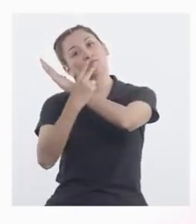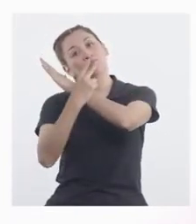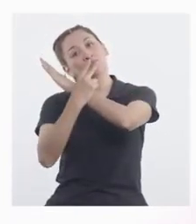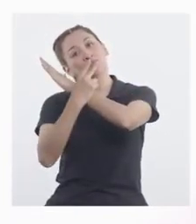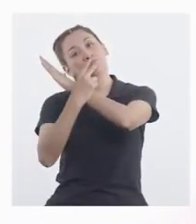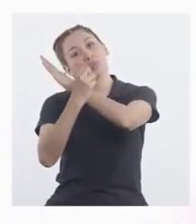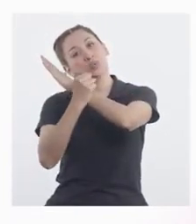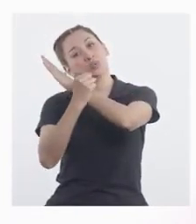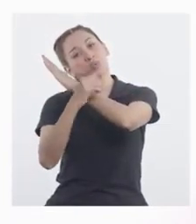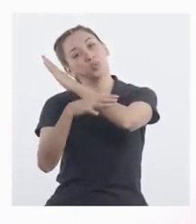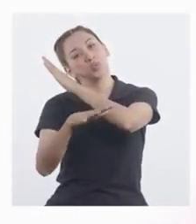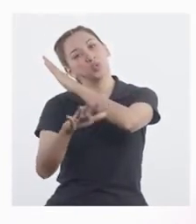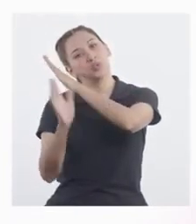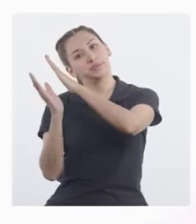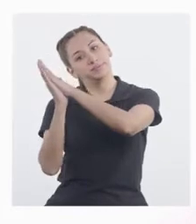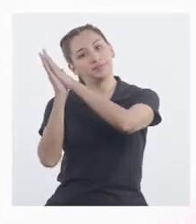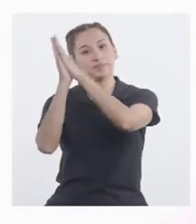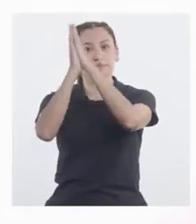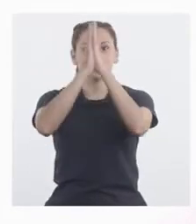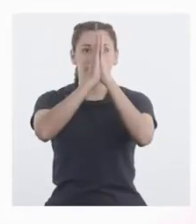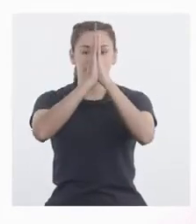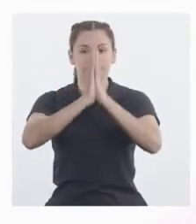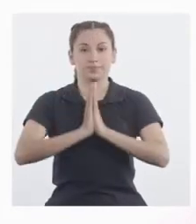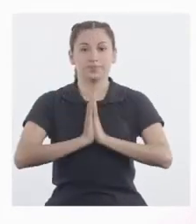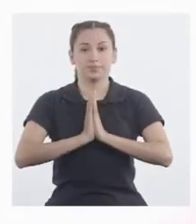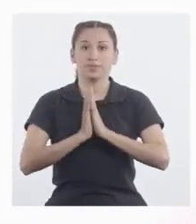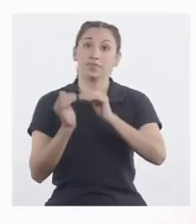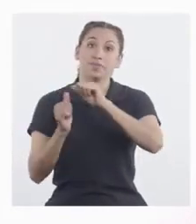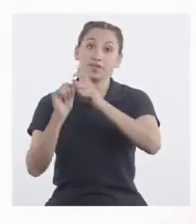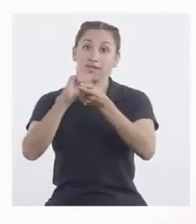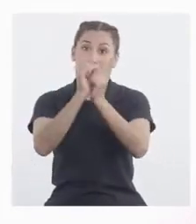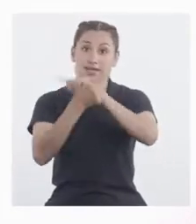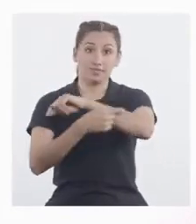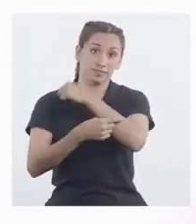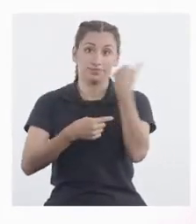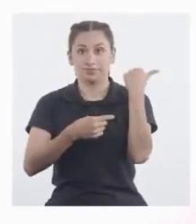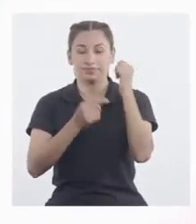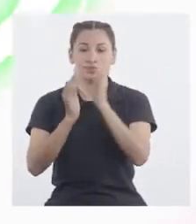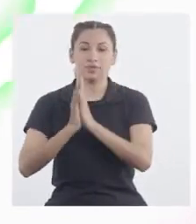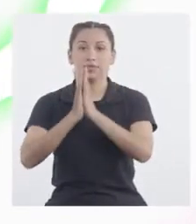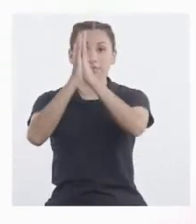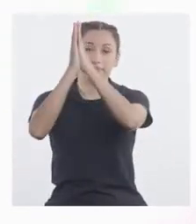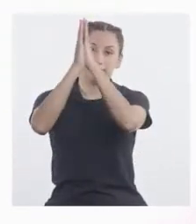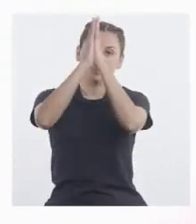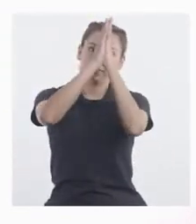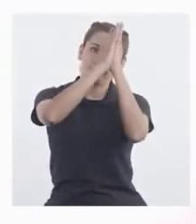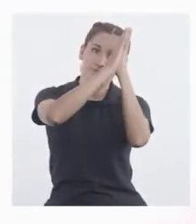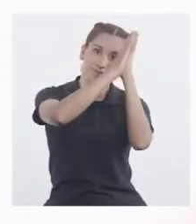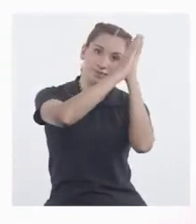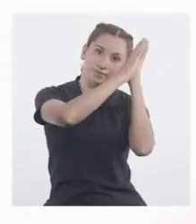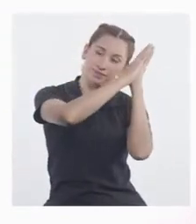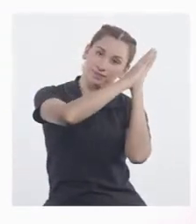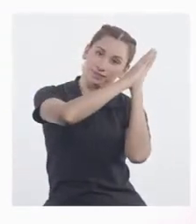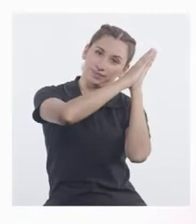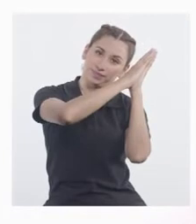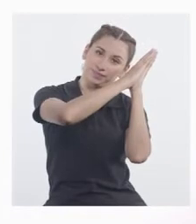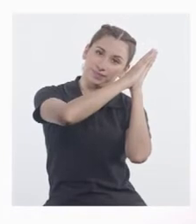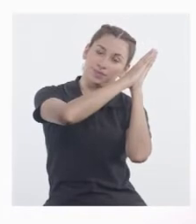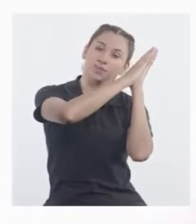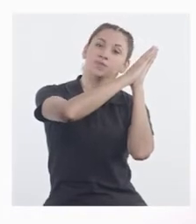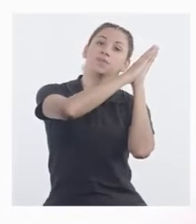respiro y regreso. Ahora estiramos hacia el otro lado. Vamos, estiro